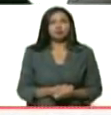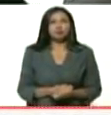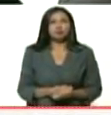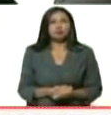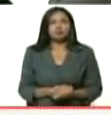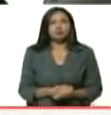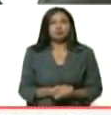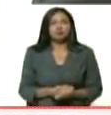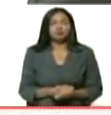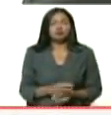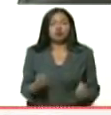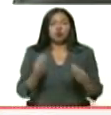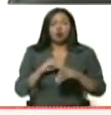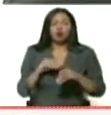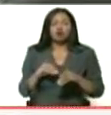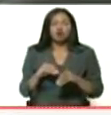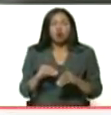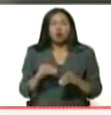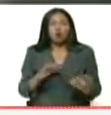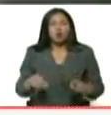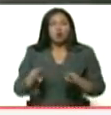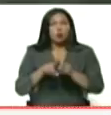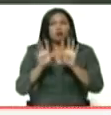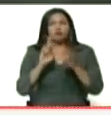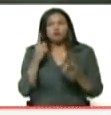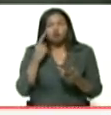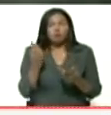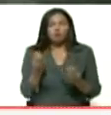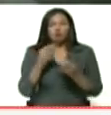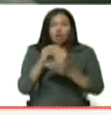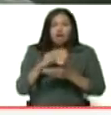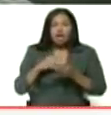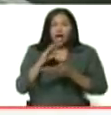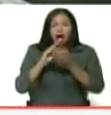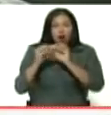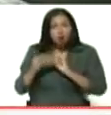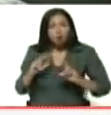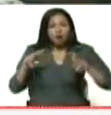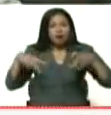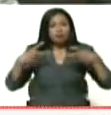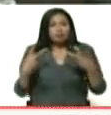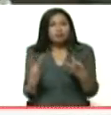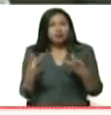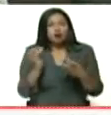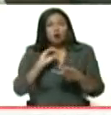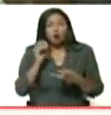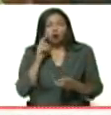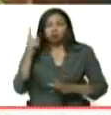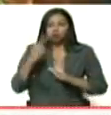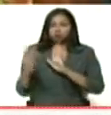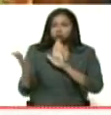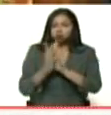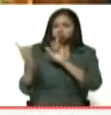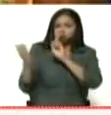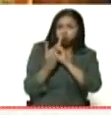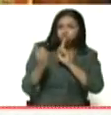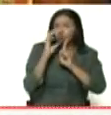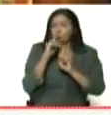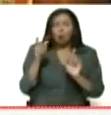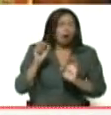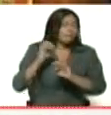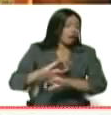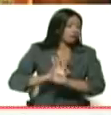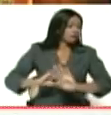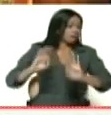O rectifican o no nos ven la cara más. Así de sencillo. O rectifican o no nos ven la cara más,